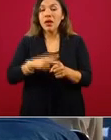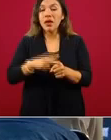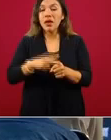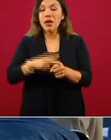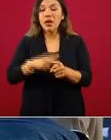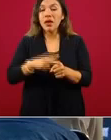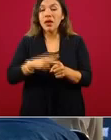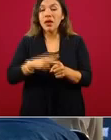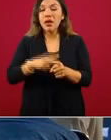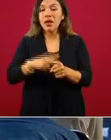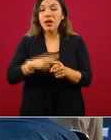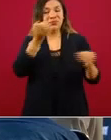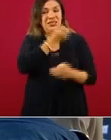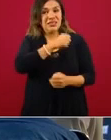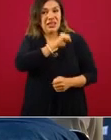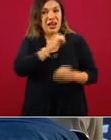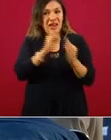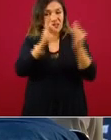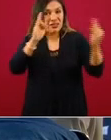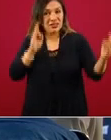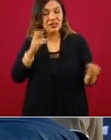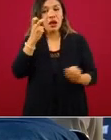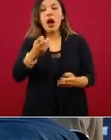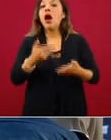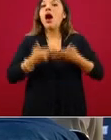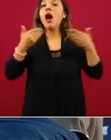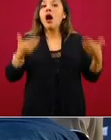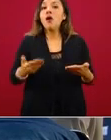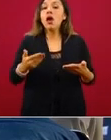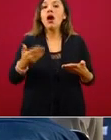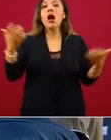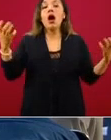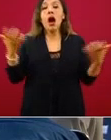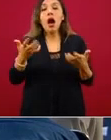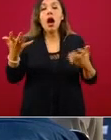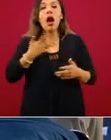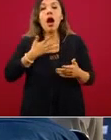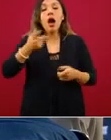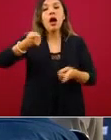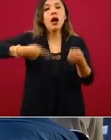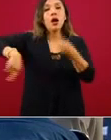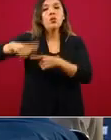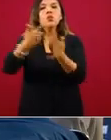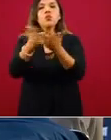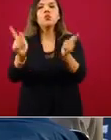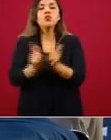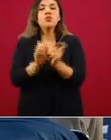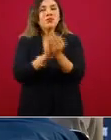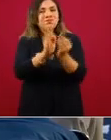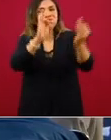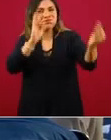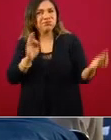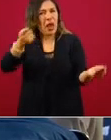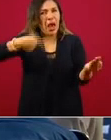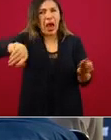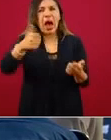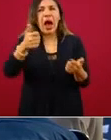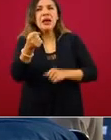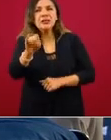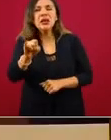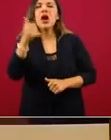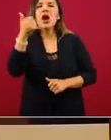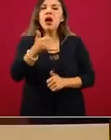Jornada Nacional de Sana Distancia es que ahora las intervenciones comunitarias, la sana distancia como tal y